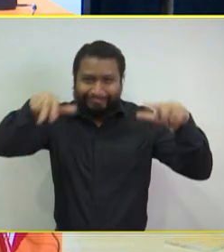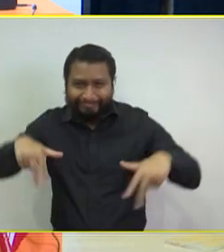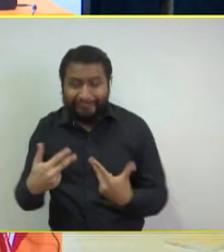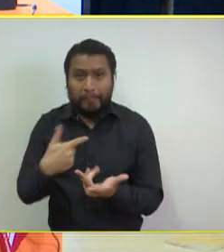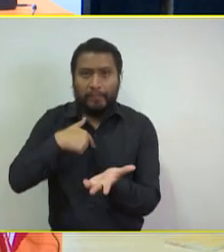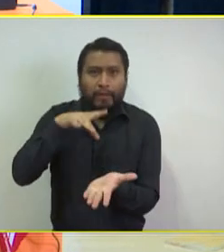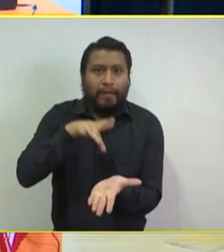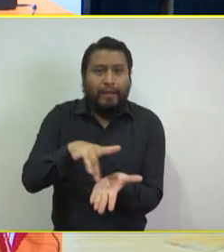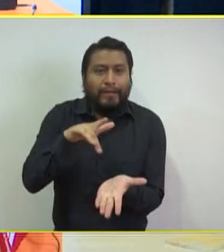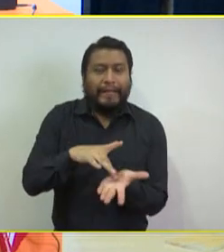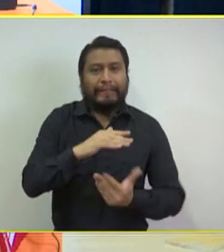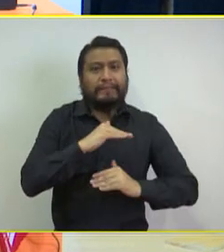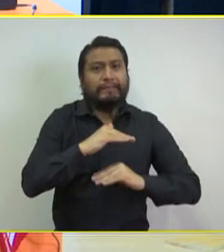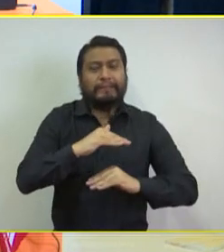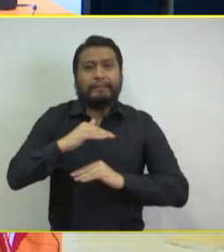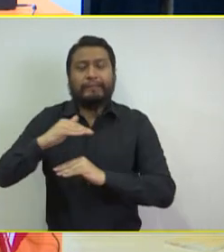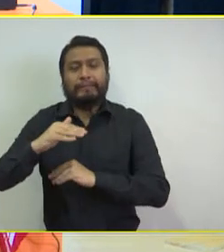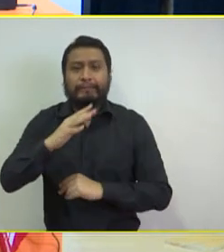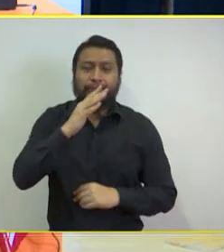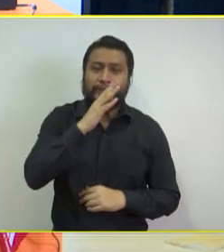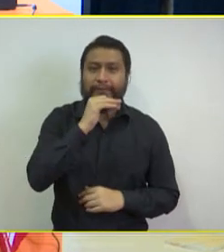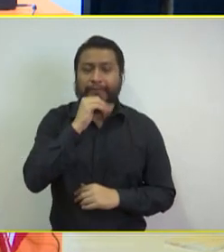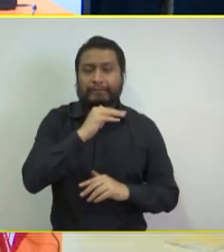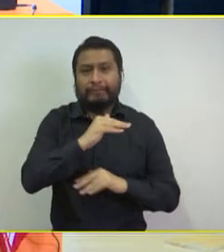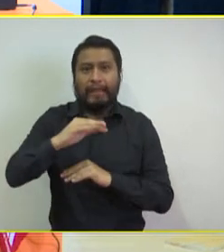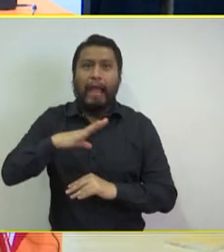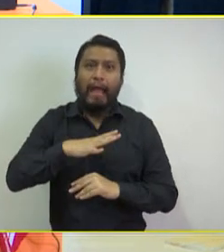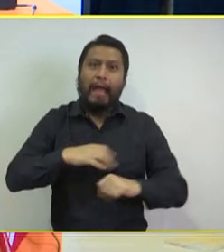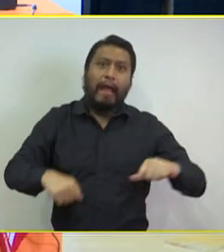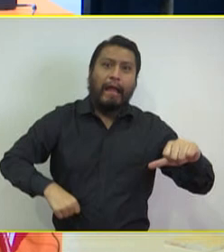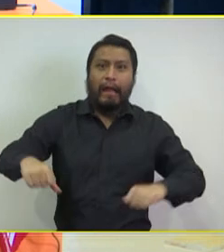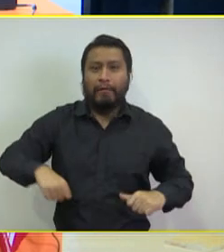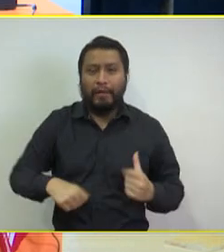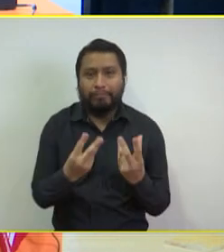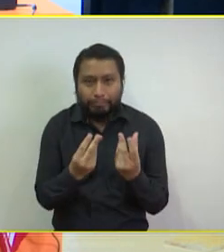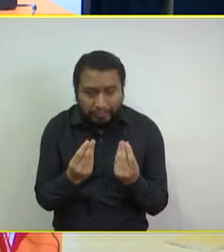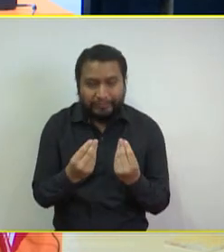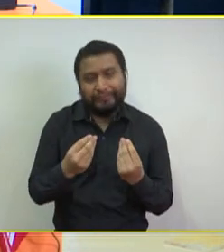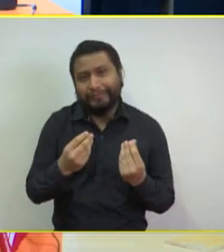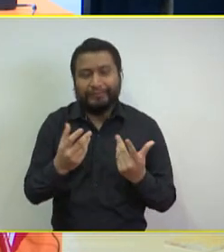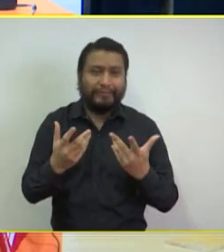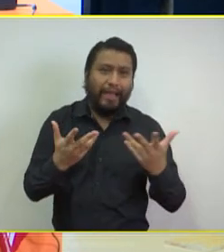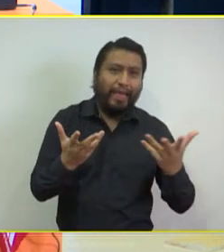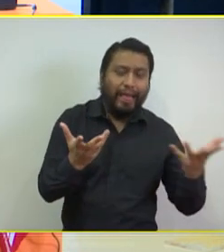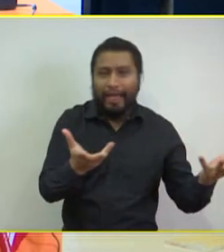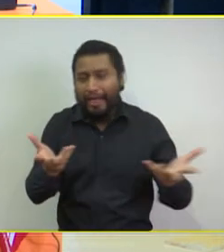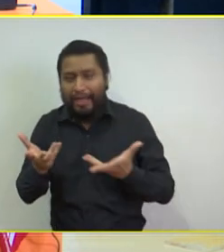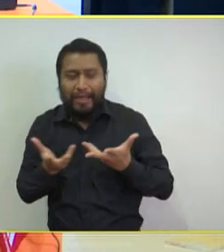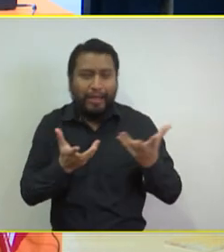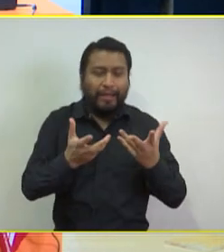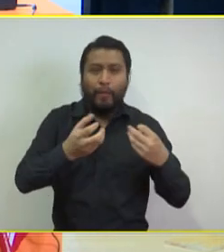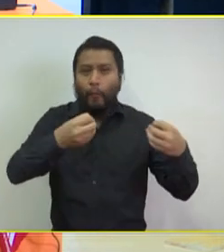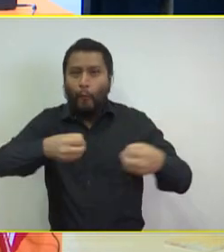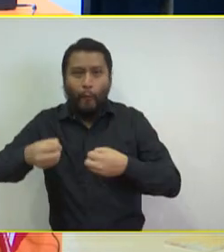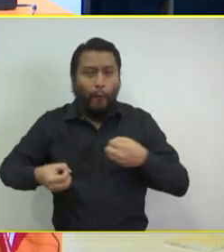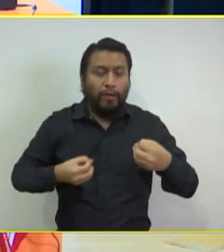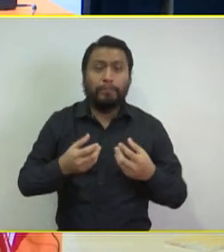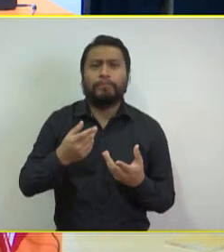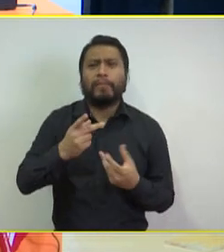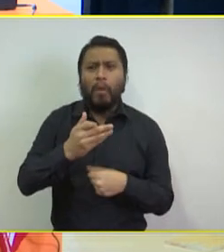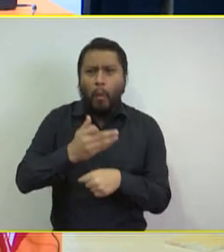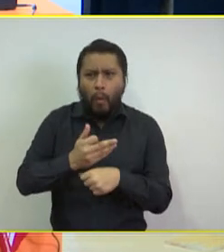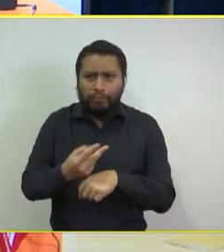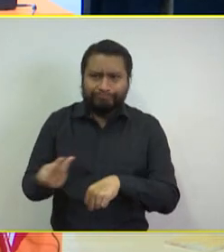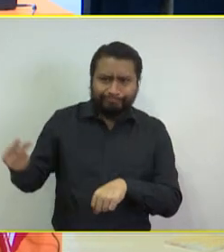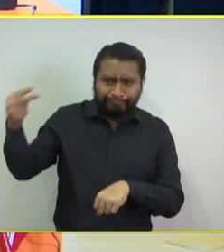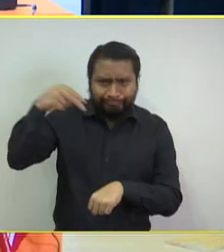que yo podía, porque pues también tenemos pues muchas actividades y andamos todos como locos, pero ahorita verlos, presentar